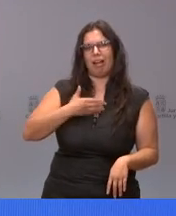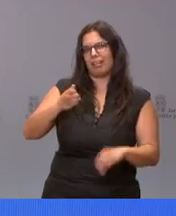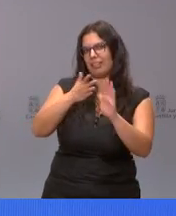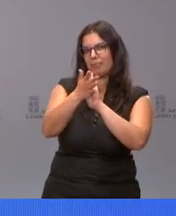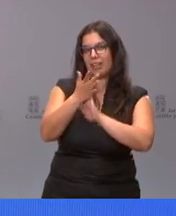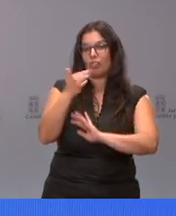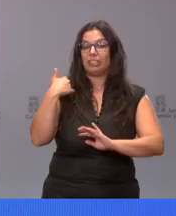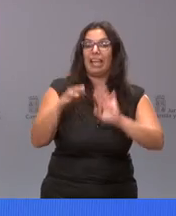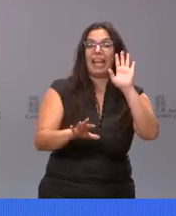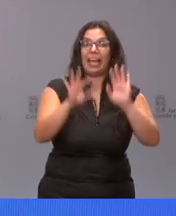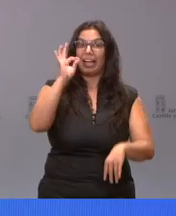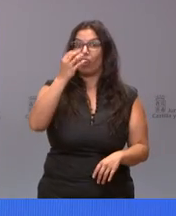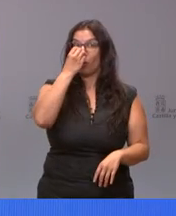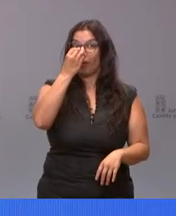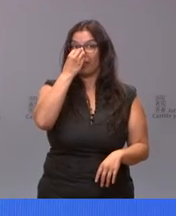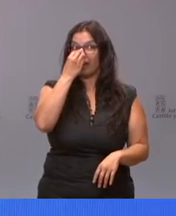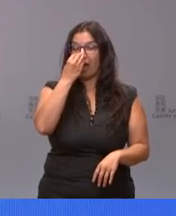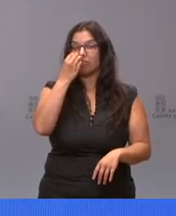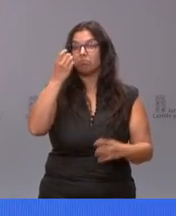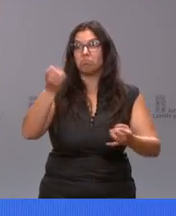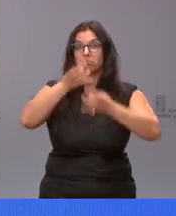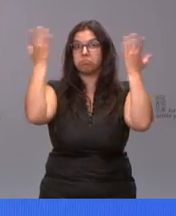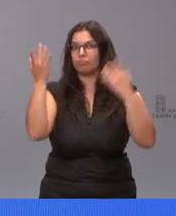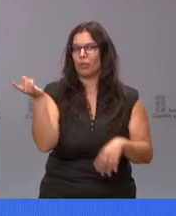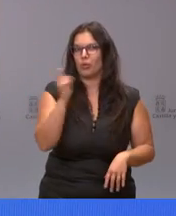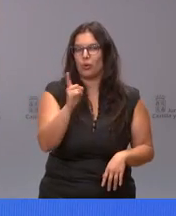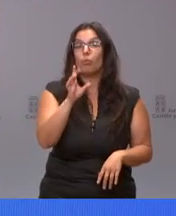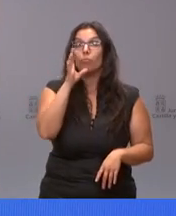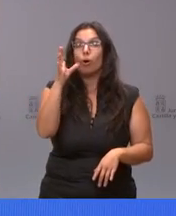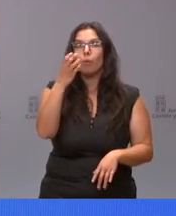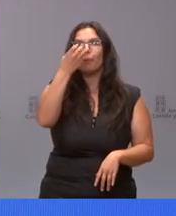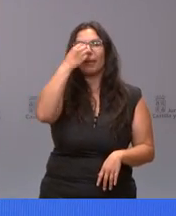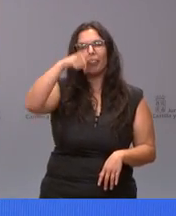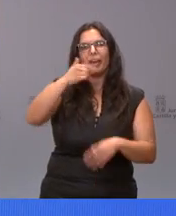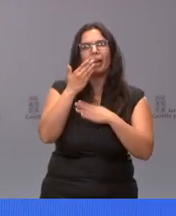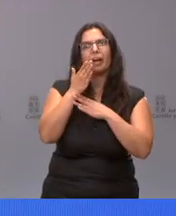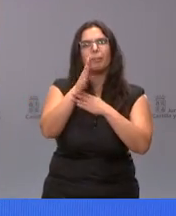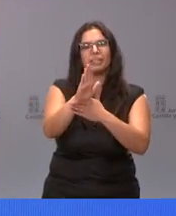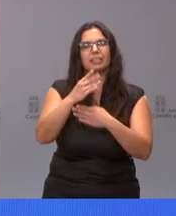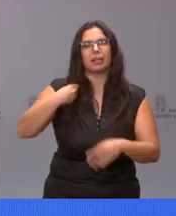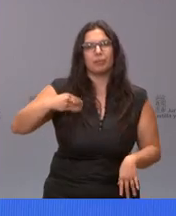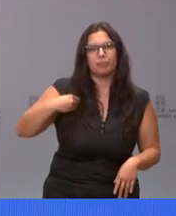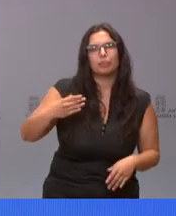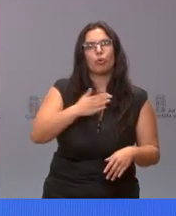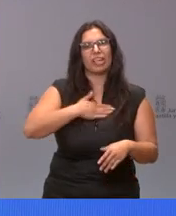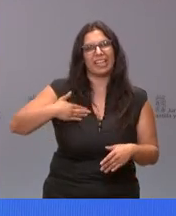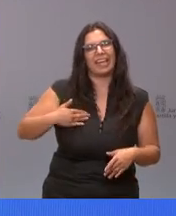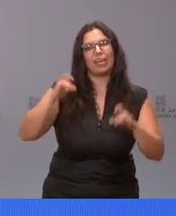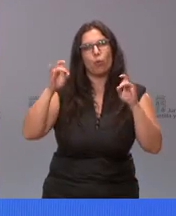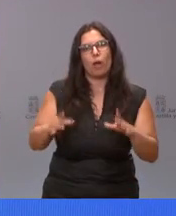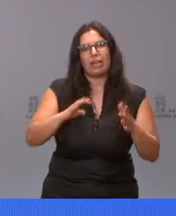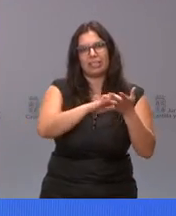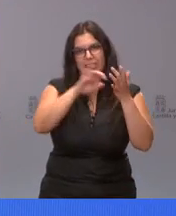hayamos elegido la ciudad de Medina del Campo, porque Medina representa lo que quiere ser Castilla y León, lo que